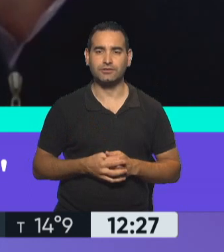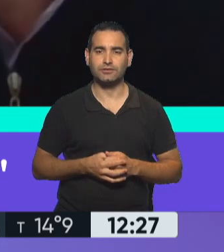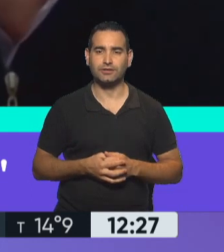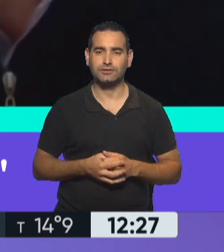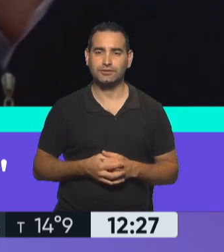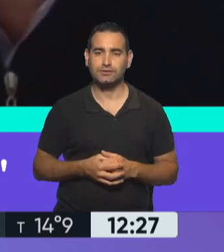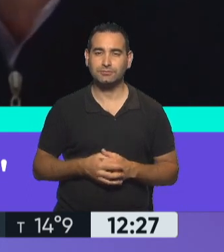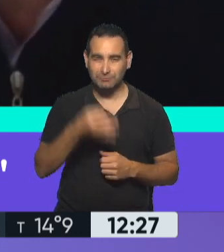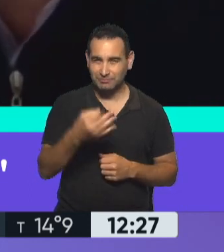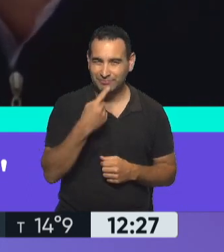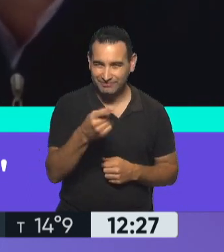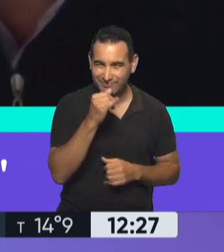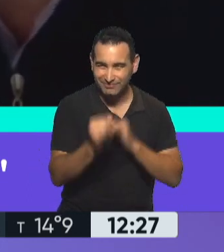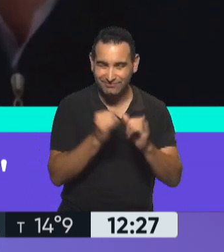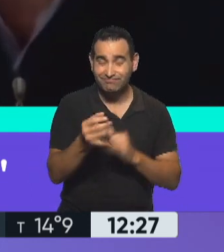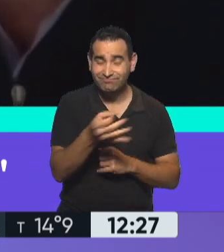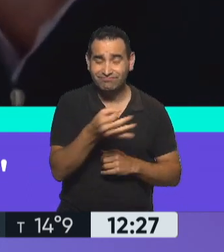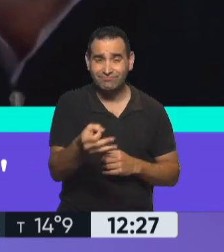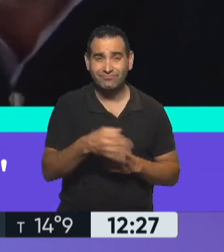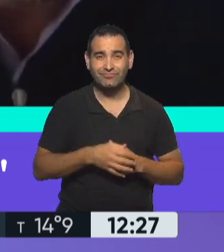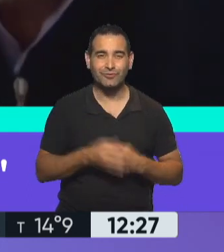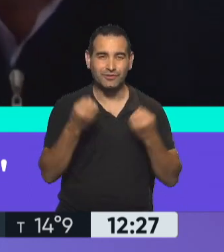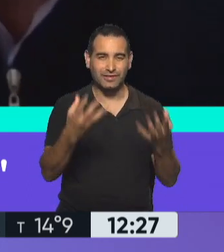Bueno, como vos bien decías, Raúl, ¿qué